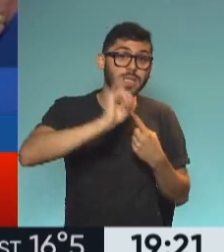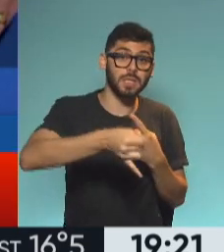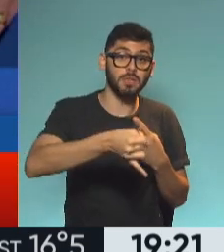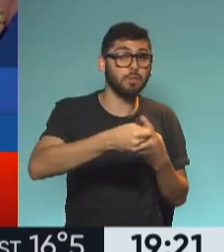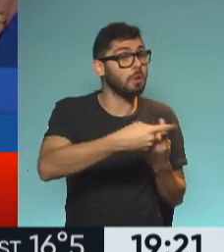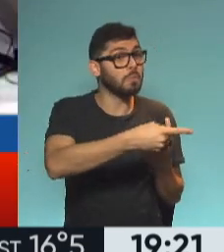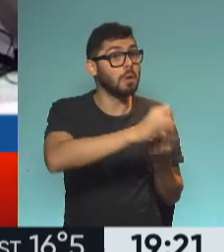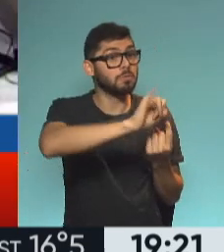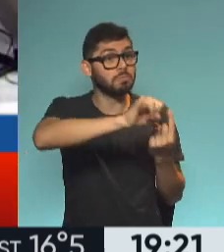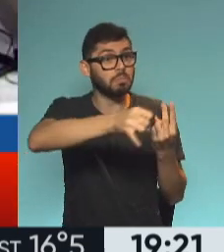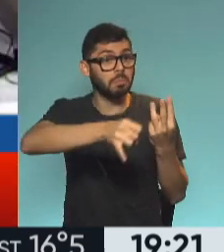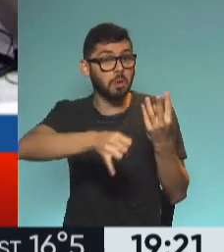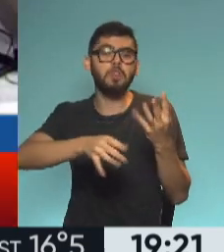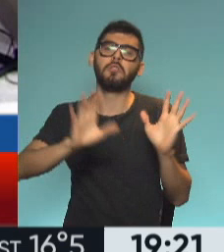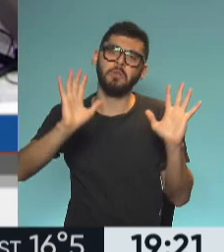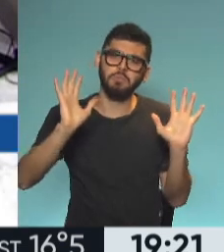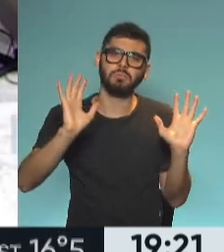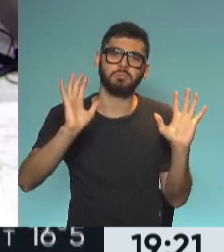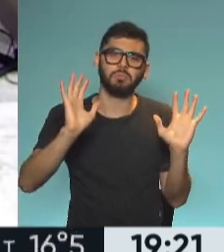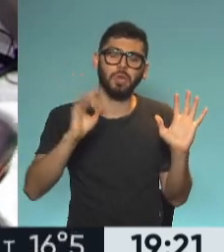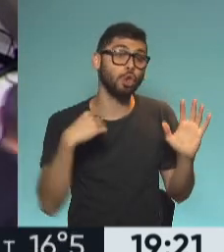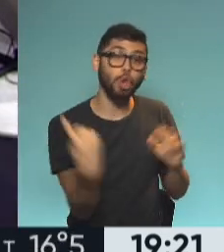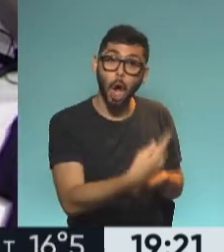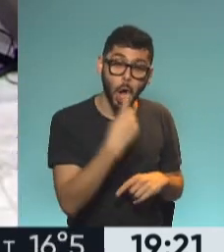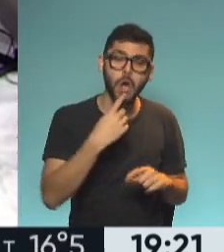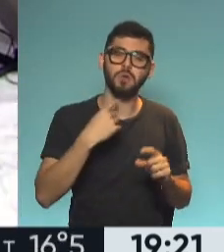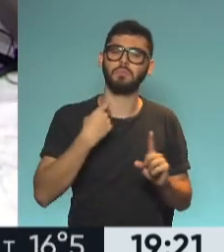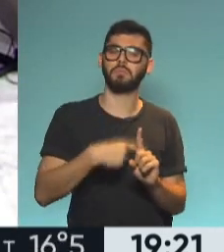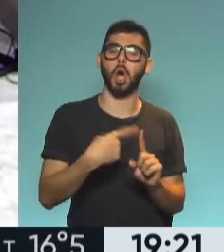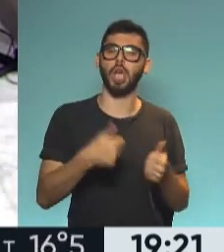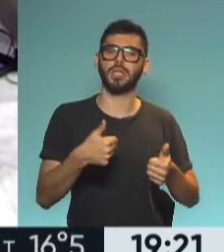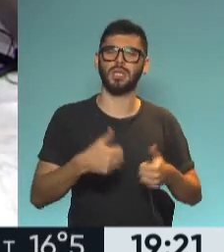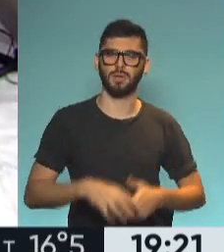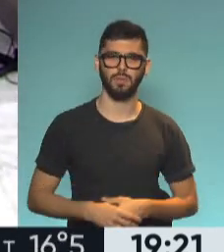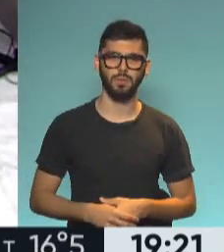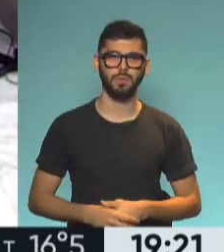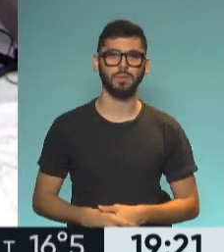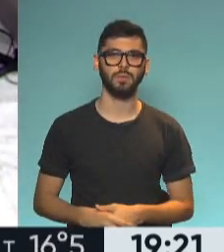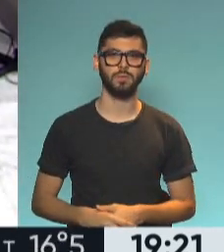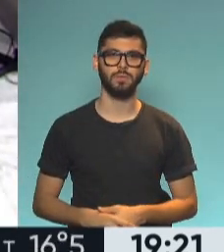unânime. Deixou bem claro, foi unânime. Todos eram sinal positivo.